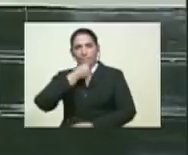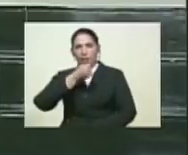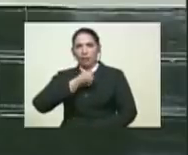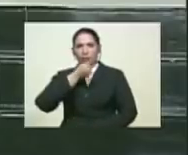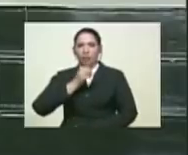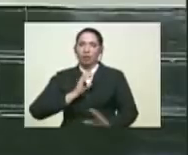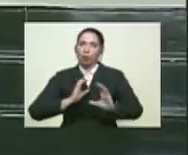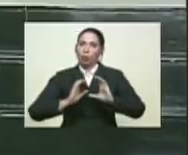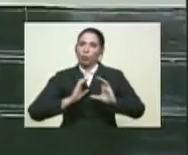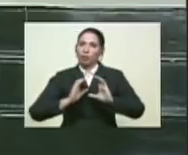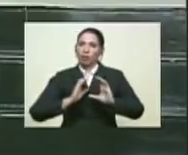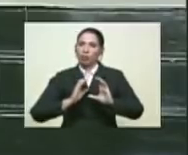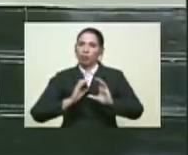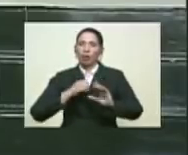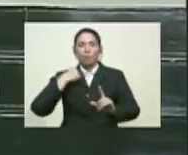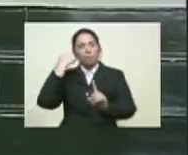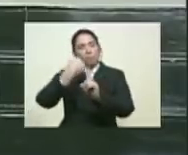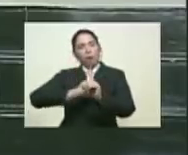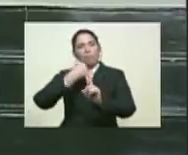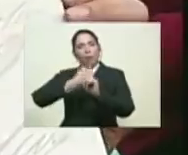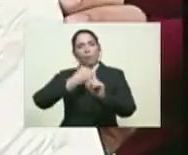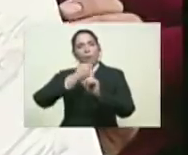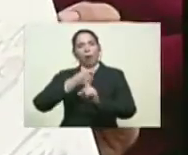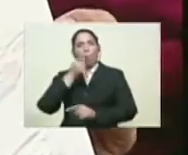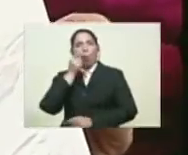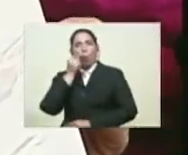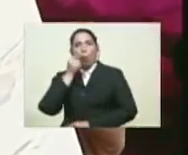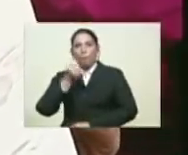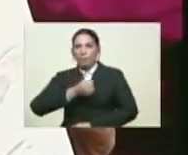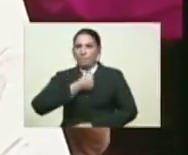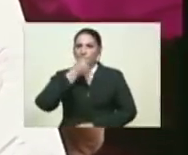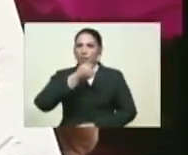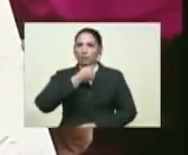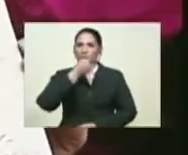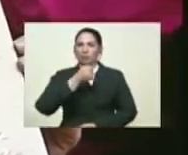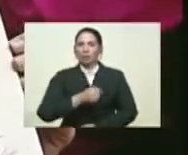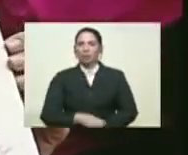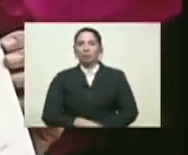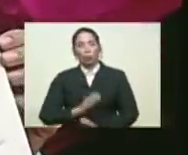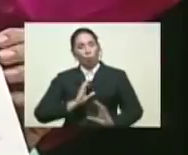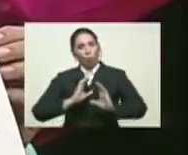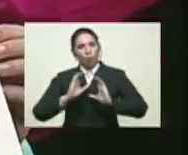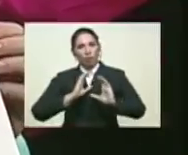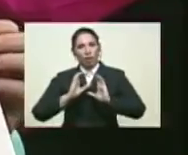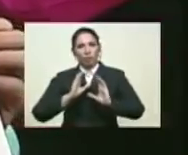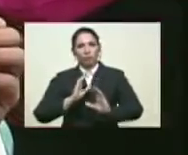comunicadora, a la batalla que tú has dado, hombre periodista, comunicador.